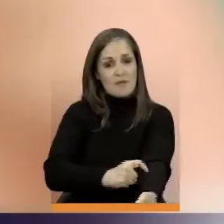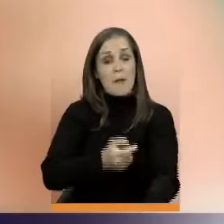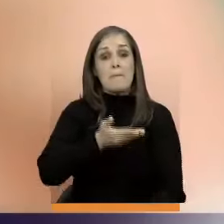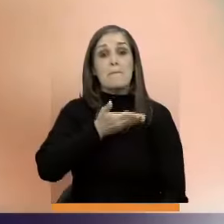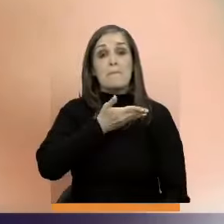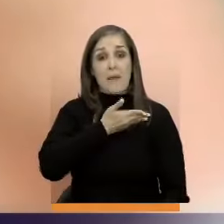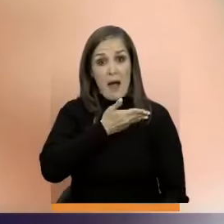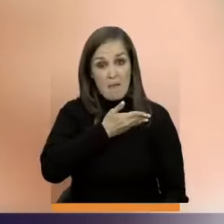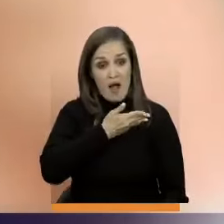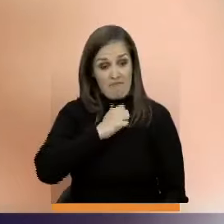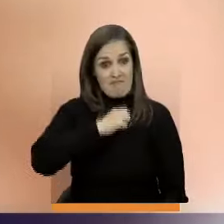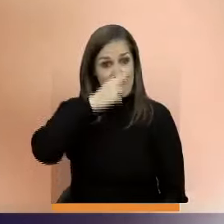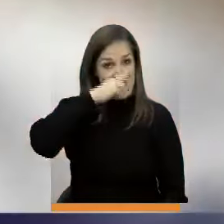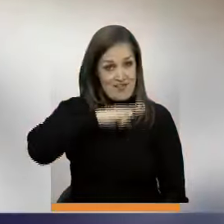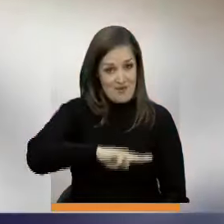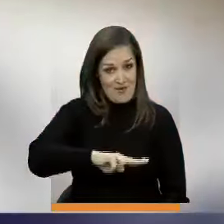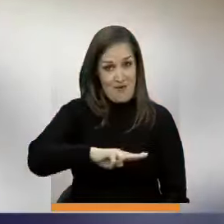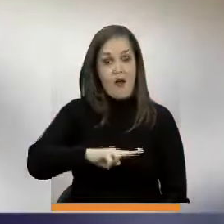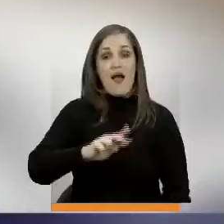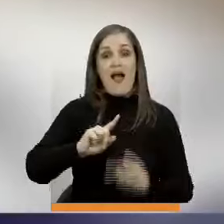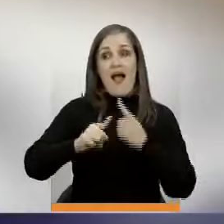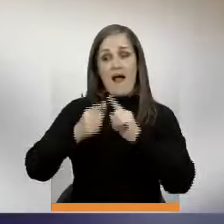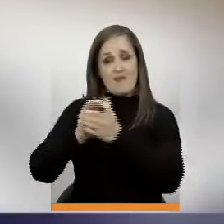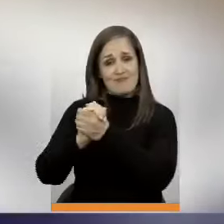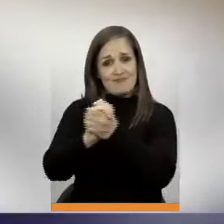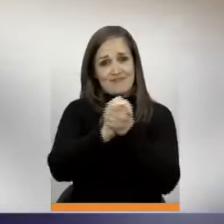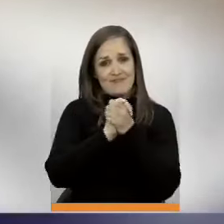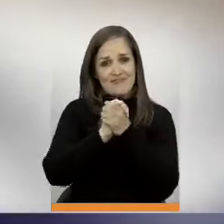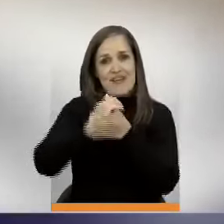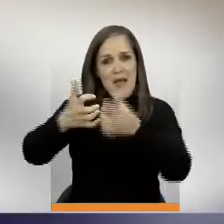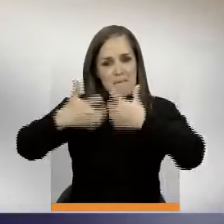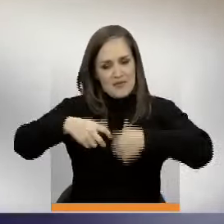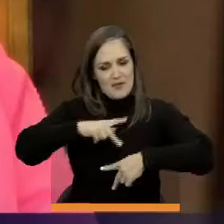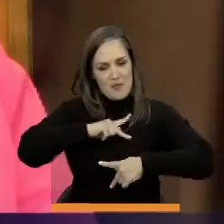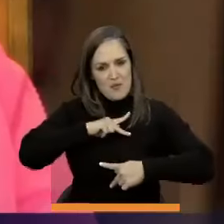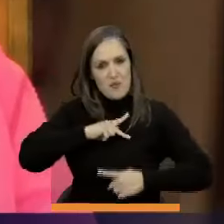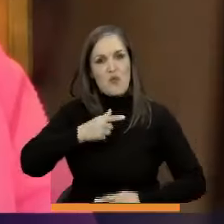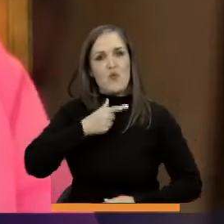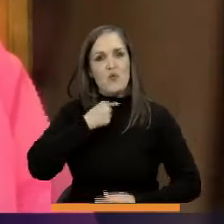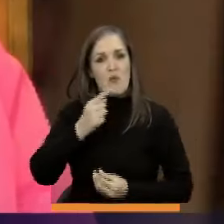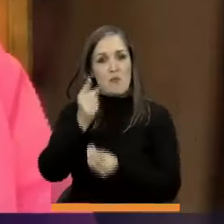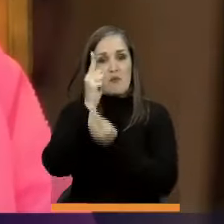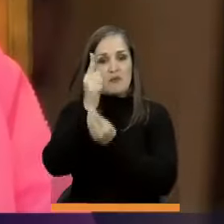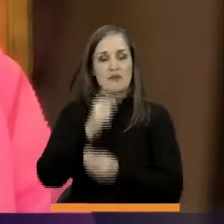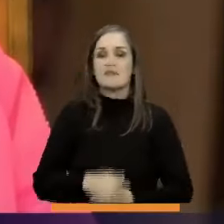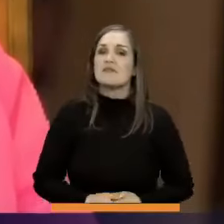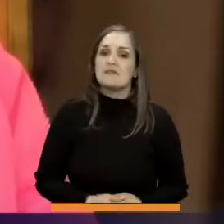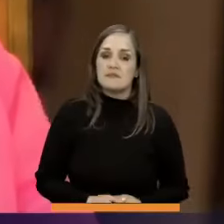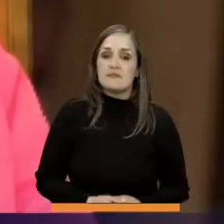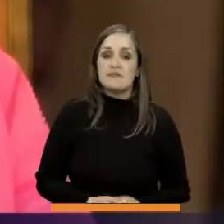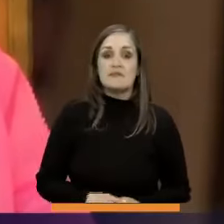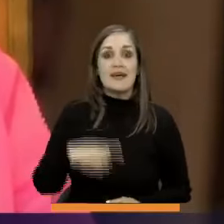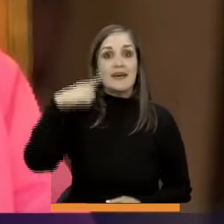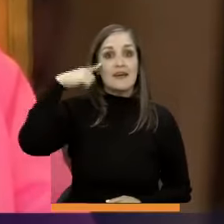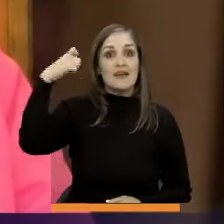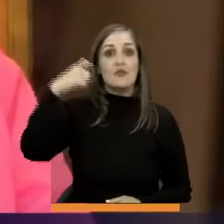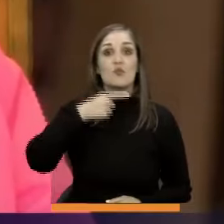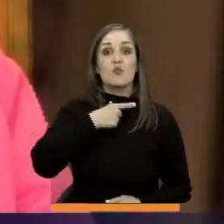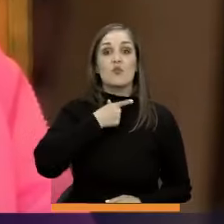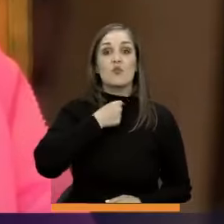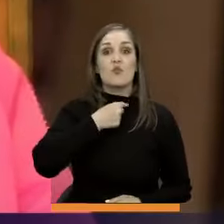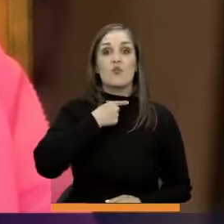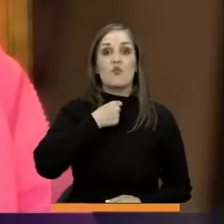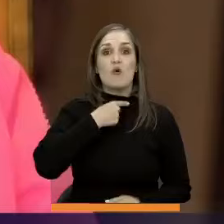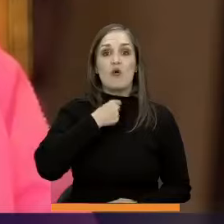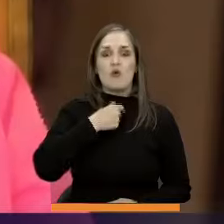mamá amiga empresaria y humorista el reto más grande de hacer humor no es tanto